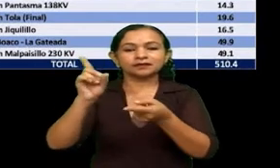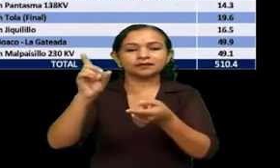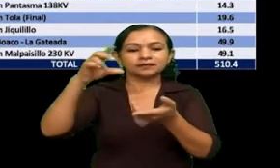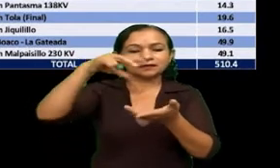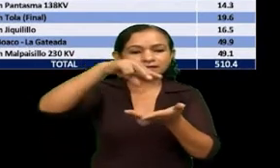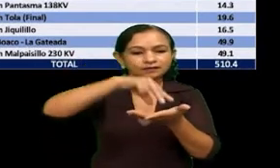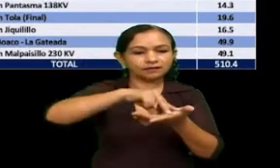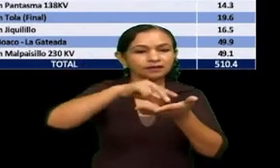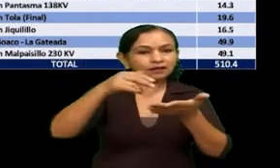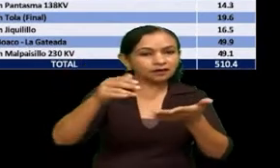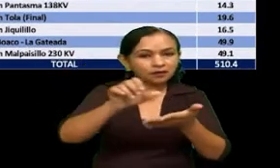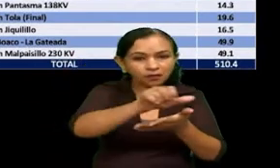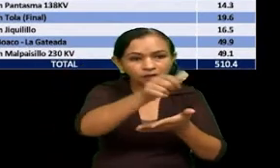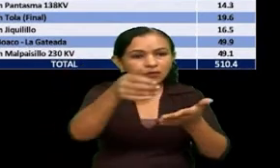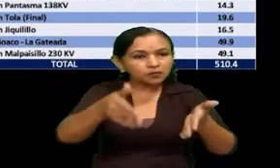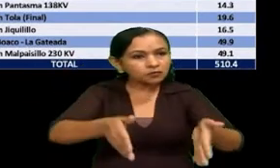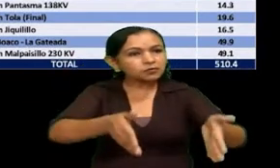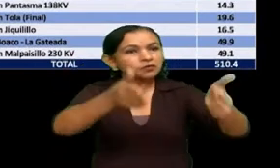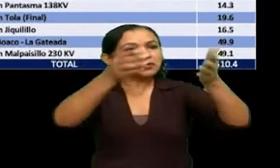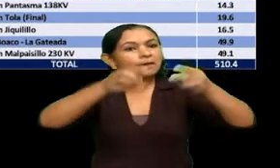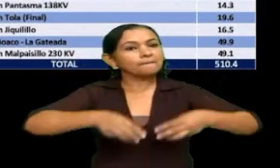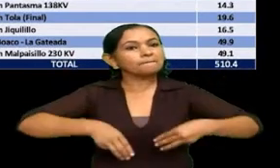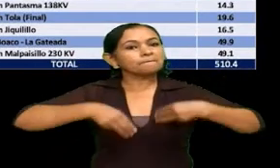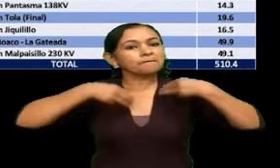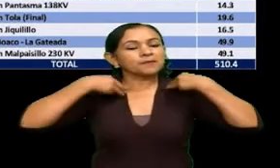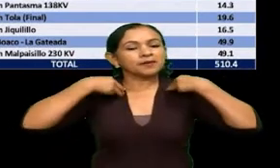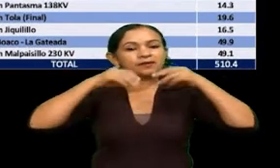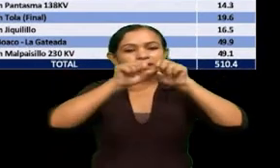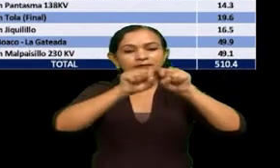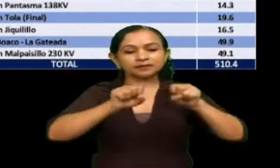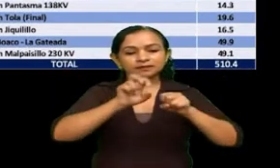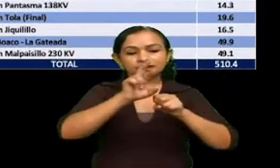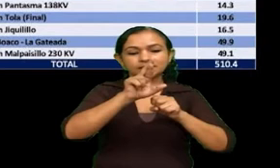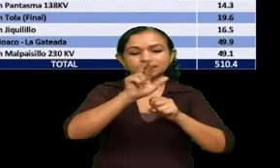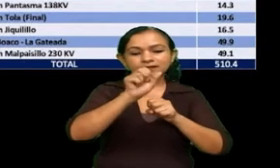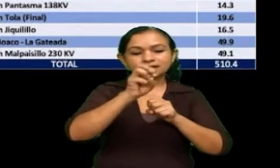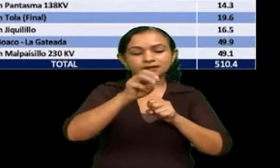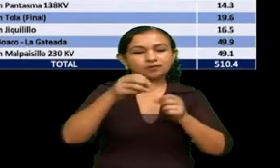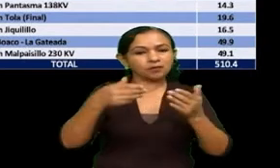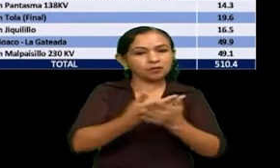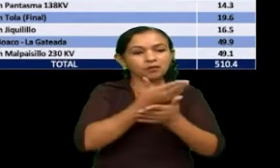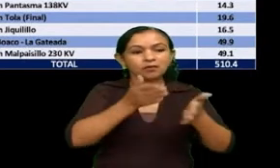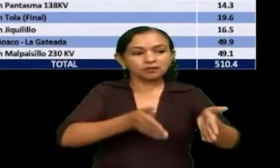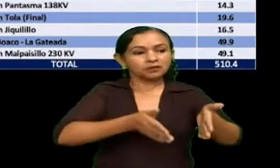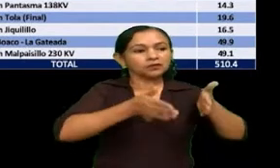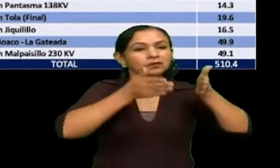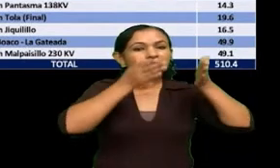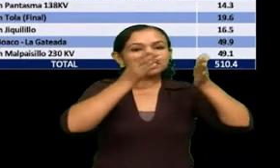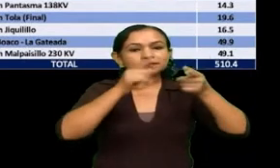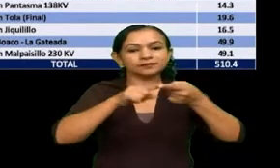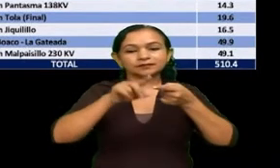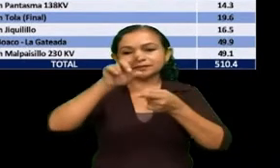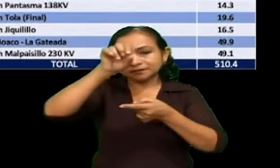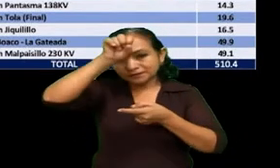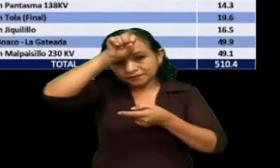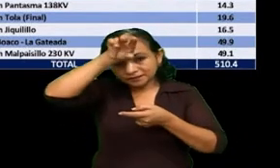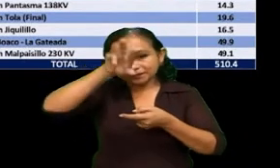otra subestación eléctrica moderna. Baja San Ramón, hay una subestación moderna. En